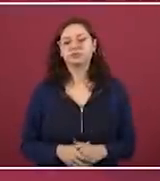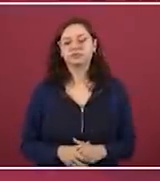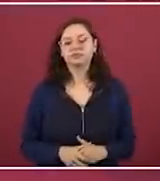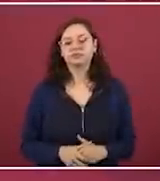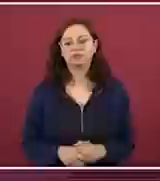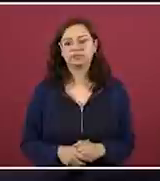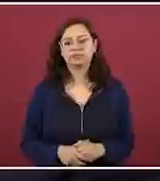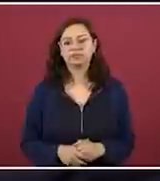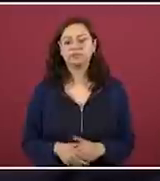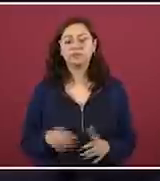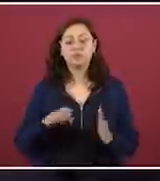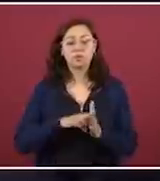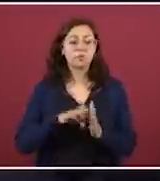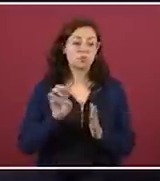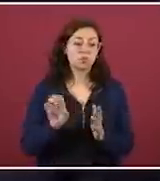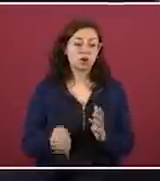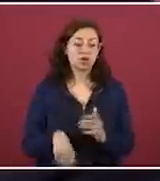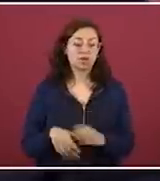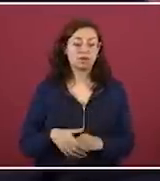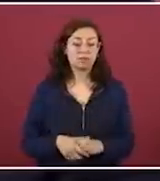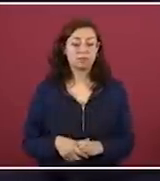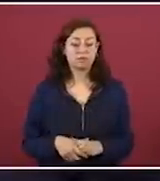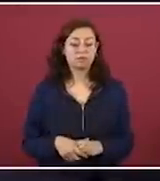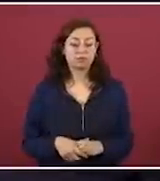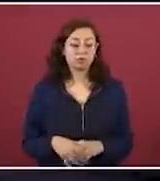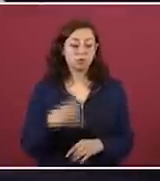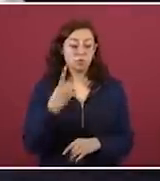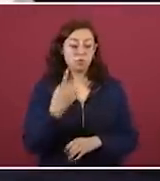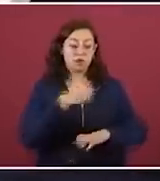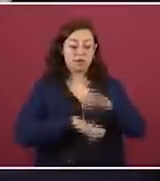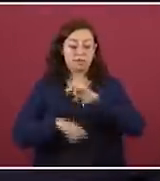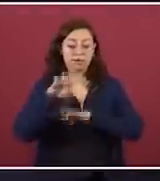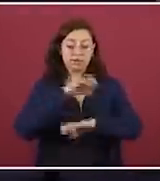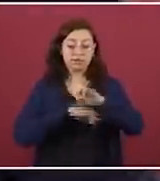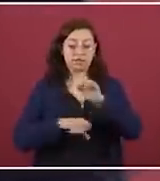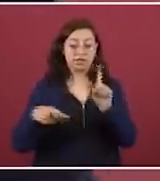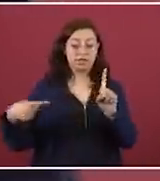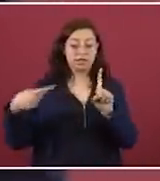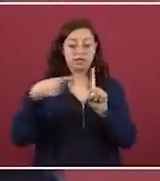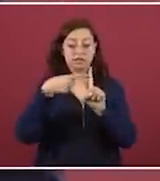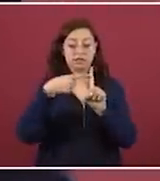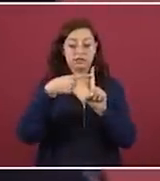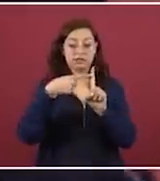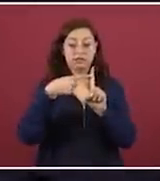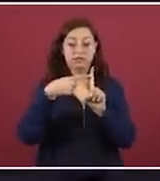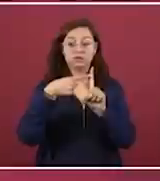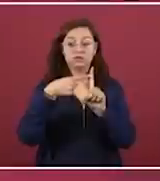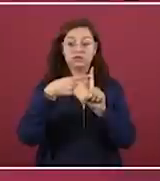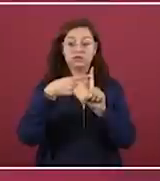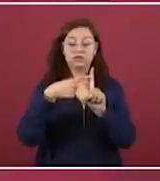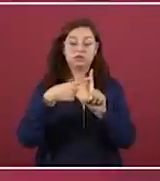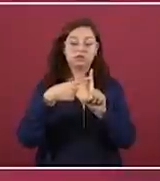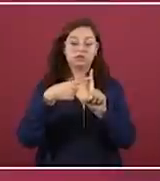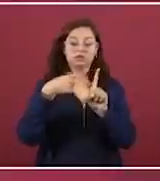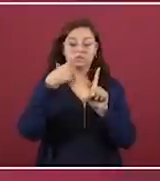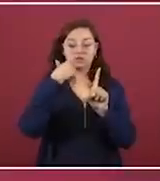una de ellas es de las únicas que distribuye los